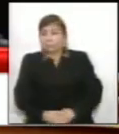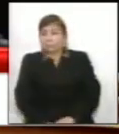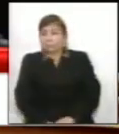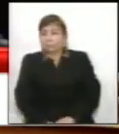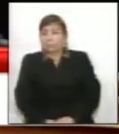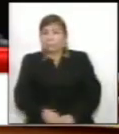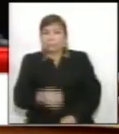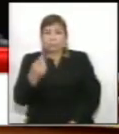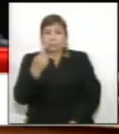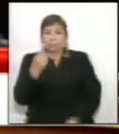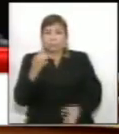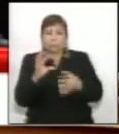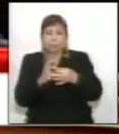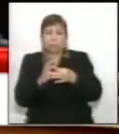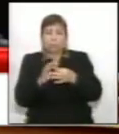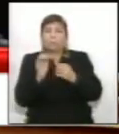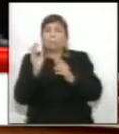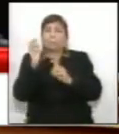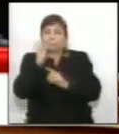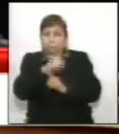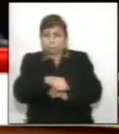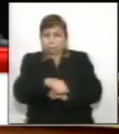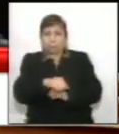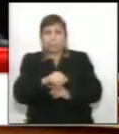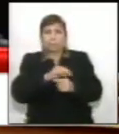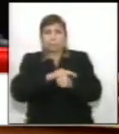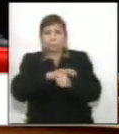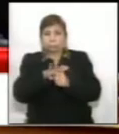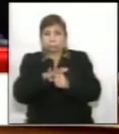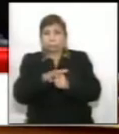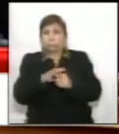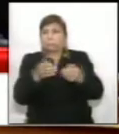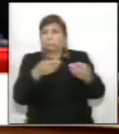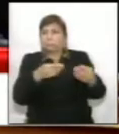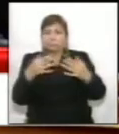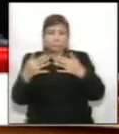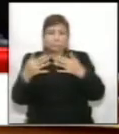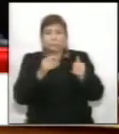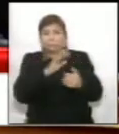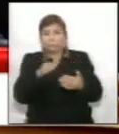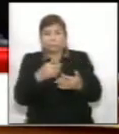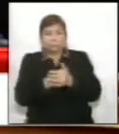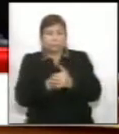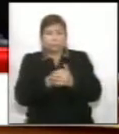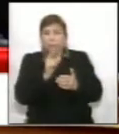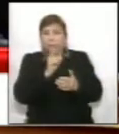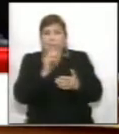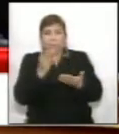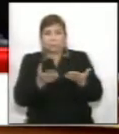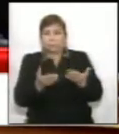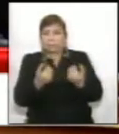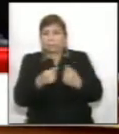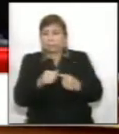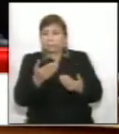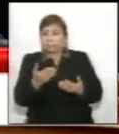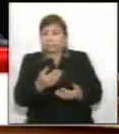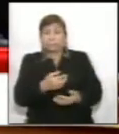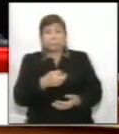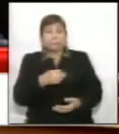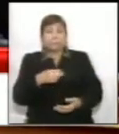Solo unidos podremos vencer al COVID-19. La lucha es de todos. No es posible, señor Premier, que